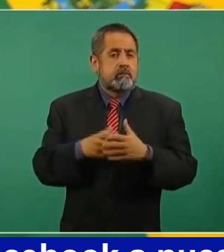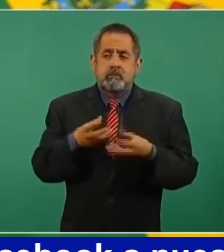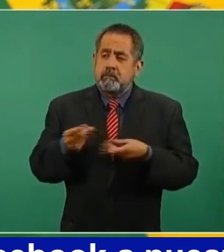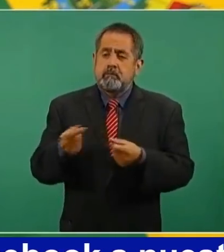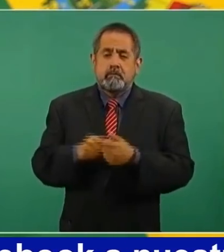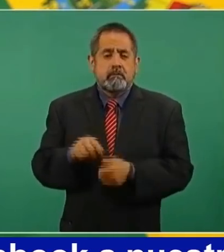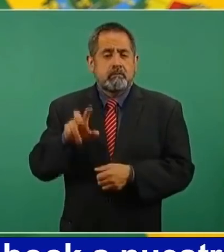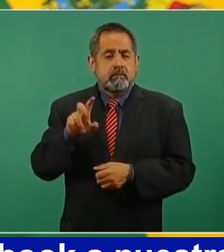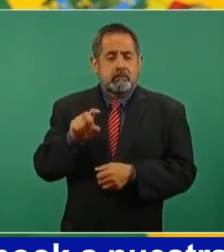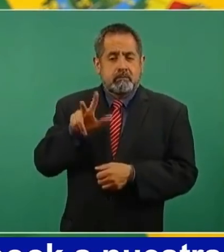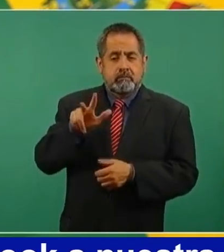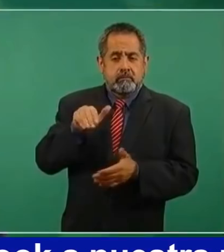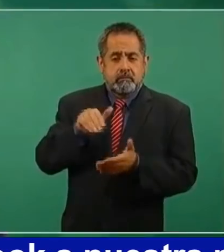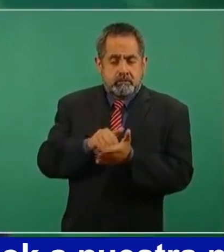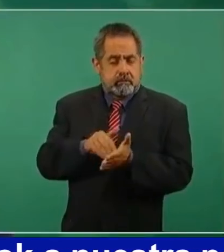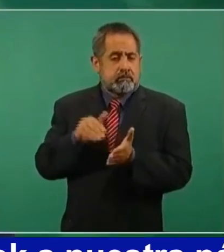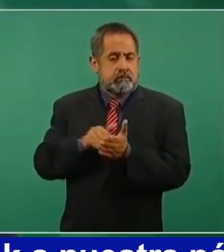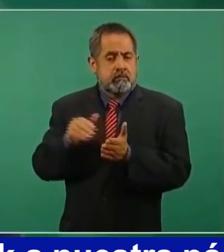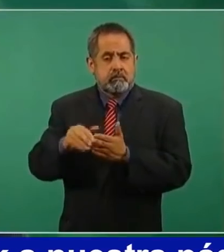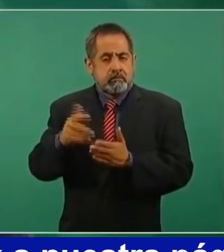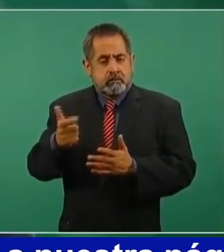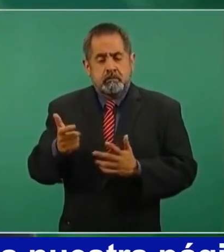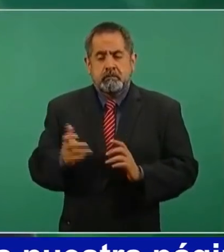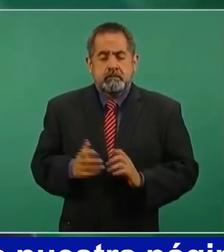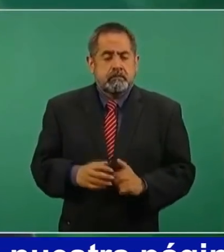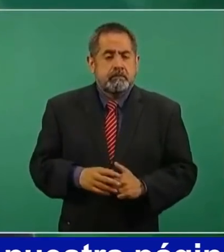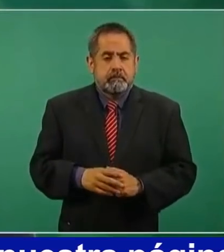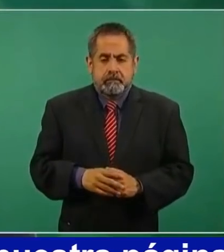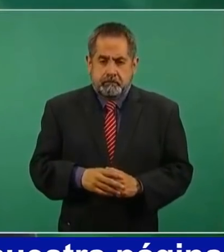pesos. Entonces,